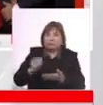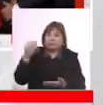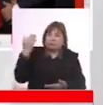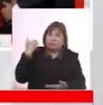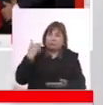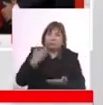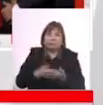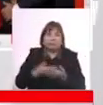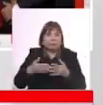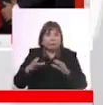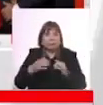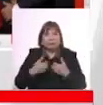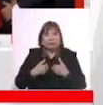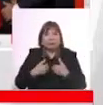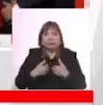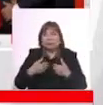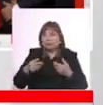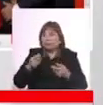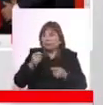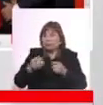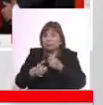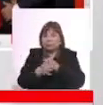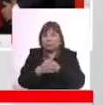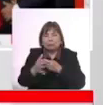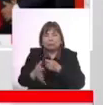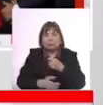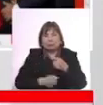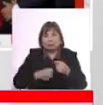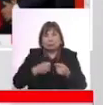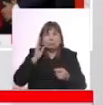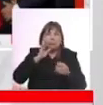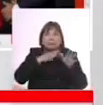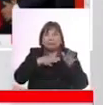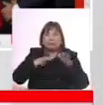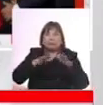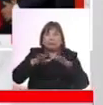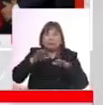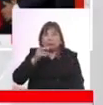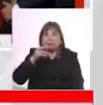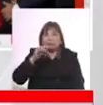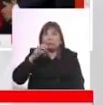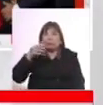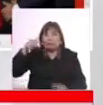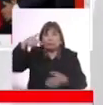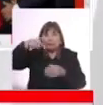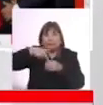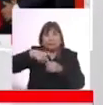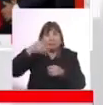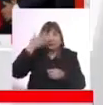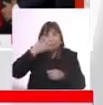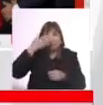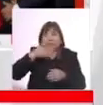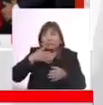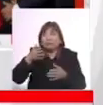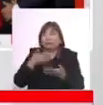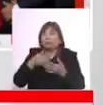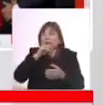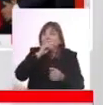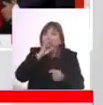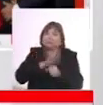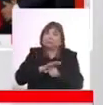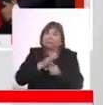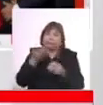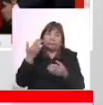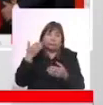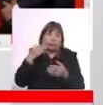a todos los pescadores que habían sido afectados por la contaminación de Repsol, ¿no? Debido a que no se cumplía con ciertos compromisos que se habían en